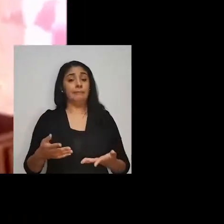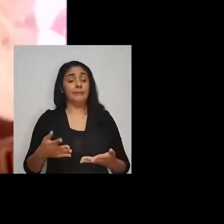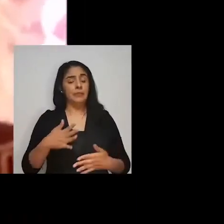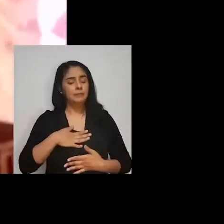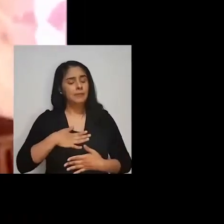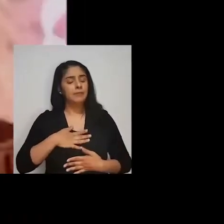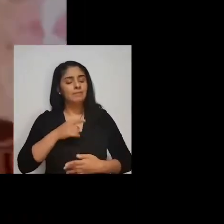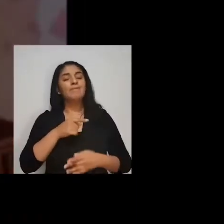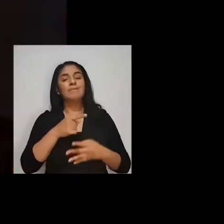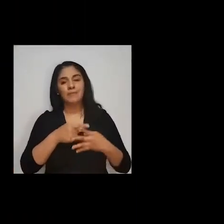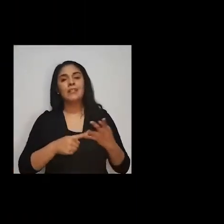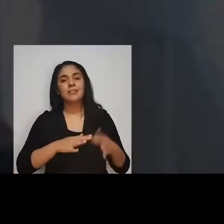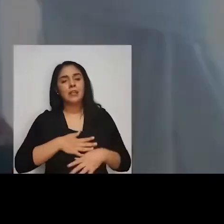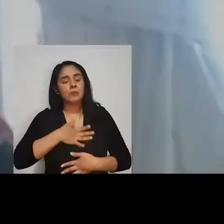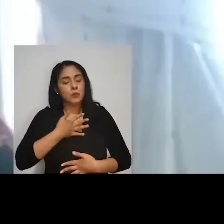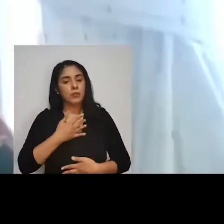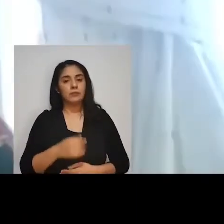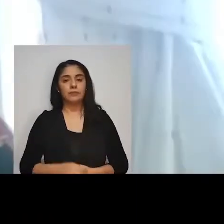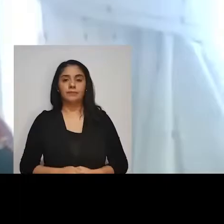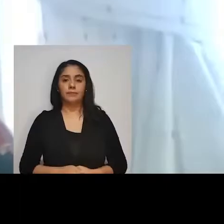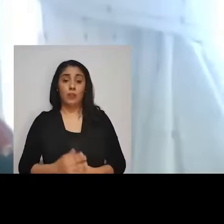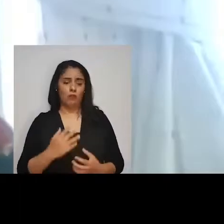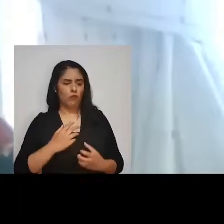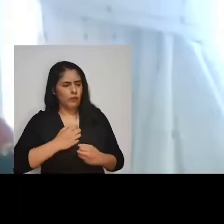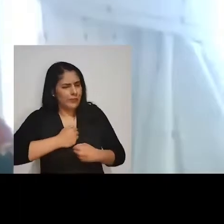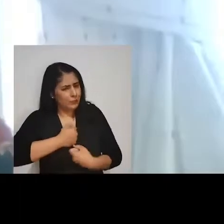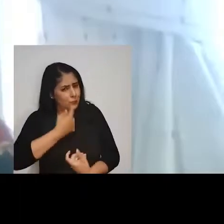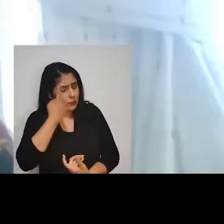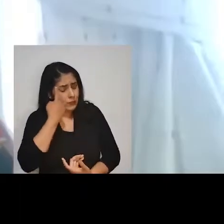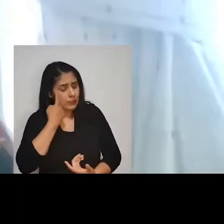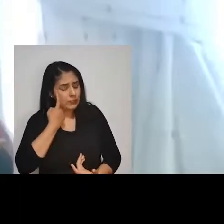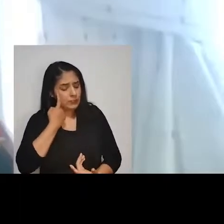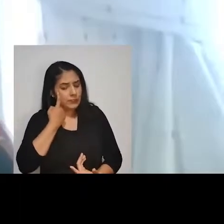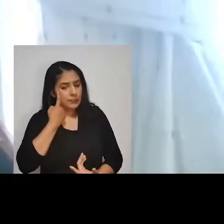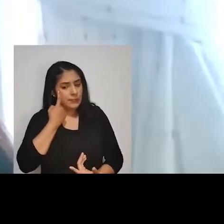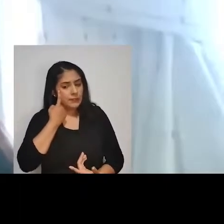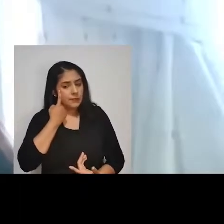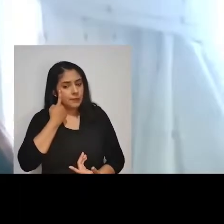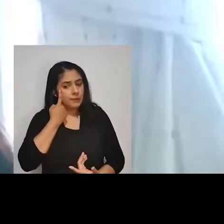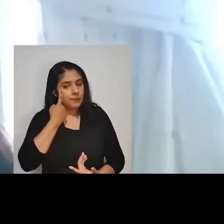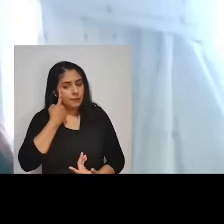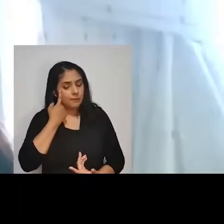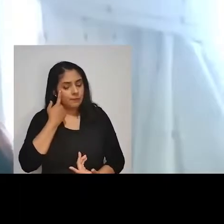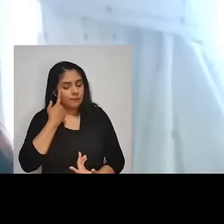Entonces me da esa emoción. Frustración, supongo.